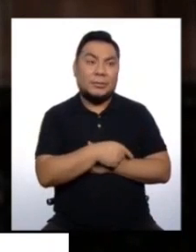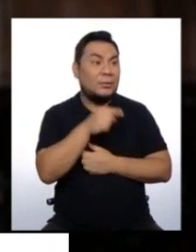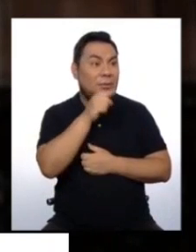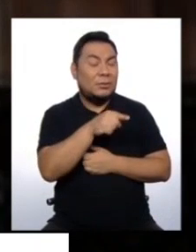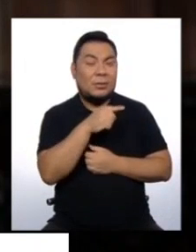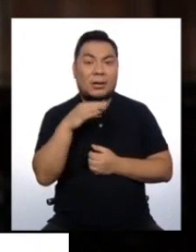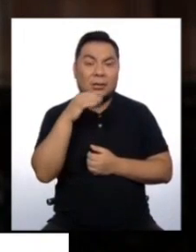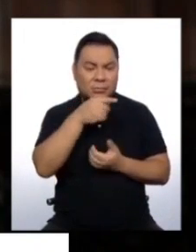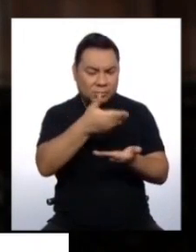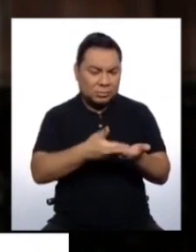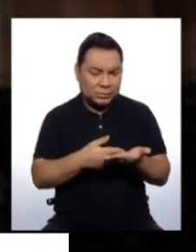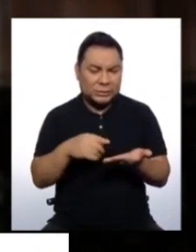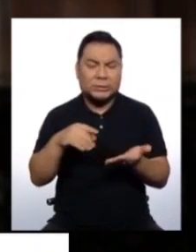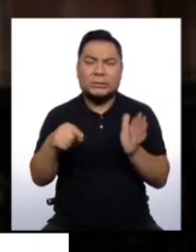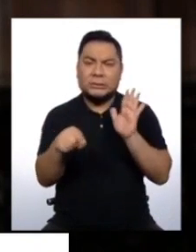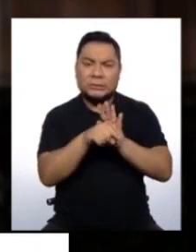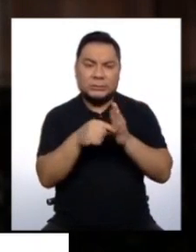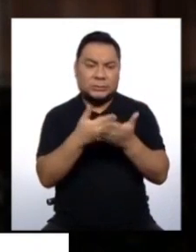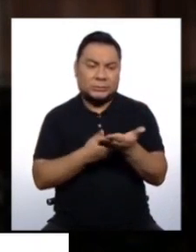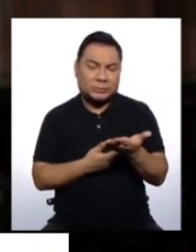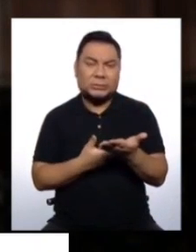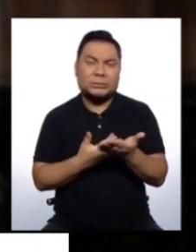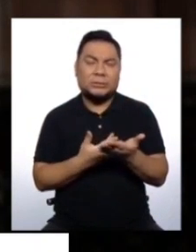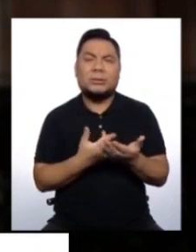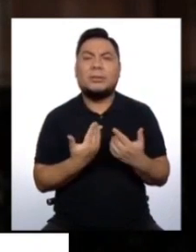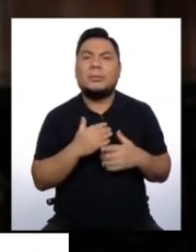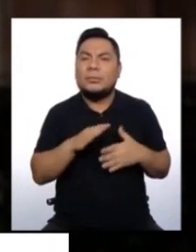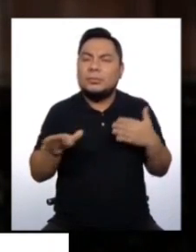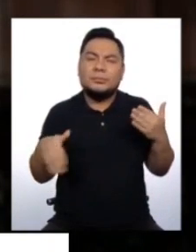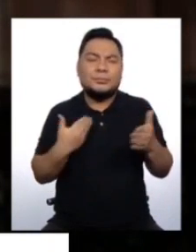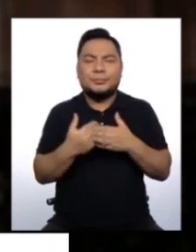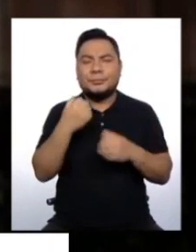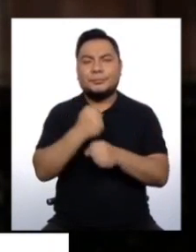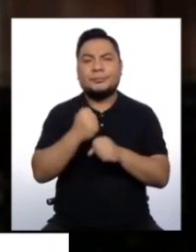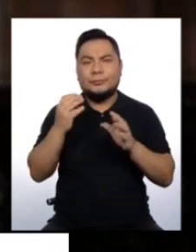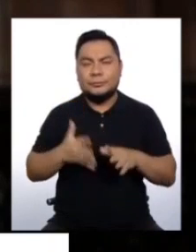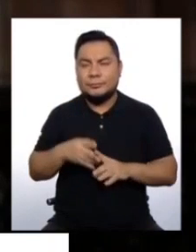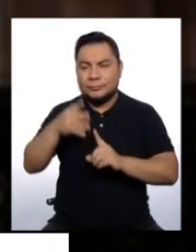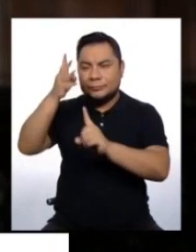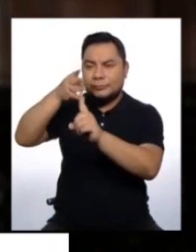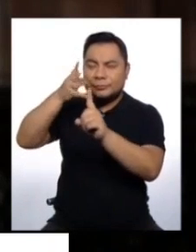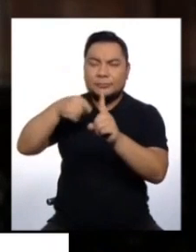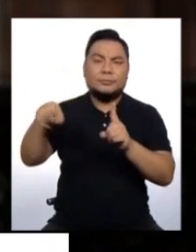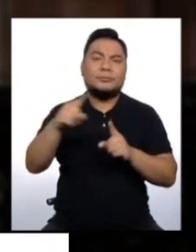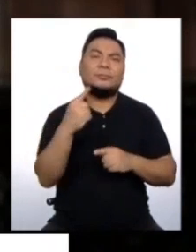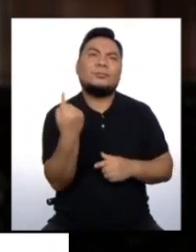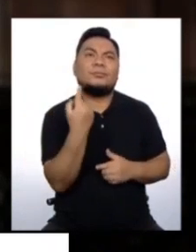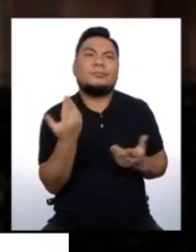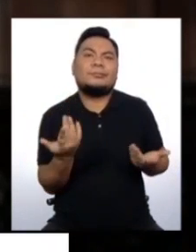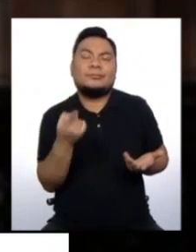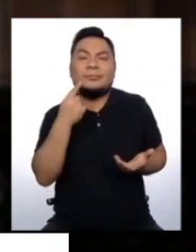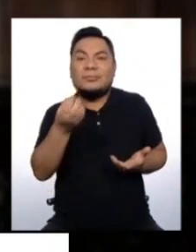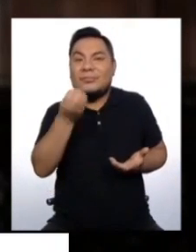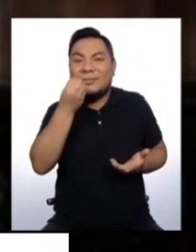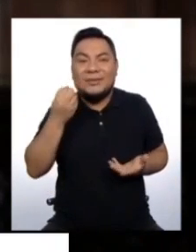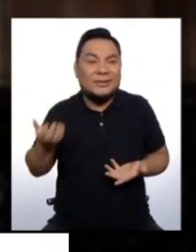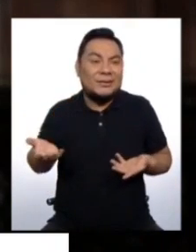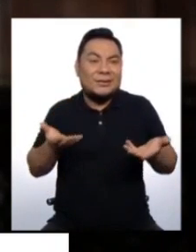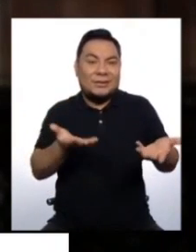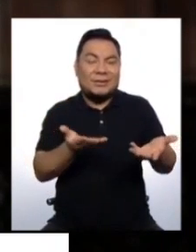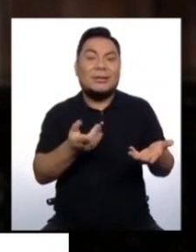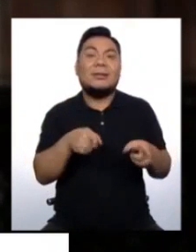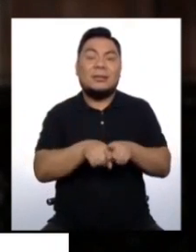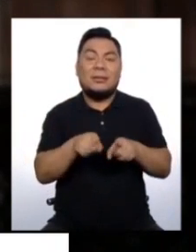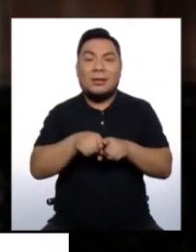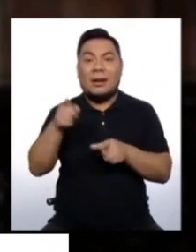sale negativo, y si bien es cierto, estamos tamizando a todos los trabajadores, no solamente a los que expenden los alimentos o las frutas, sino